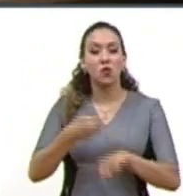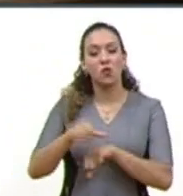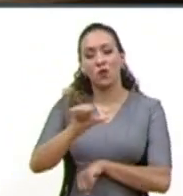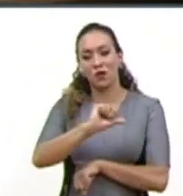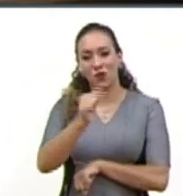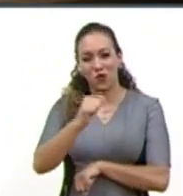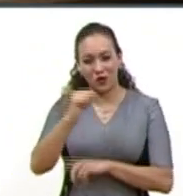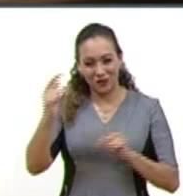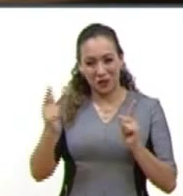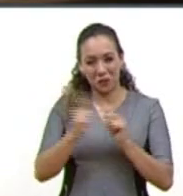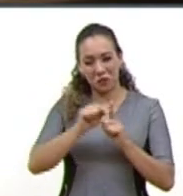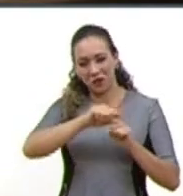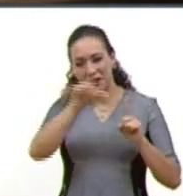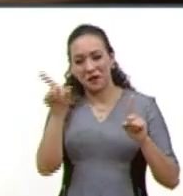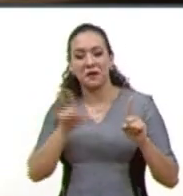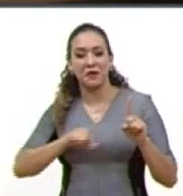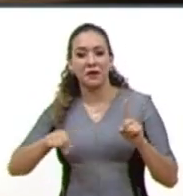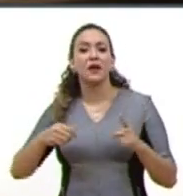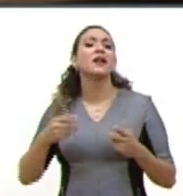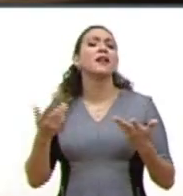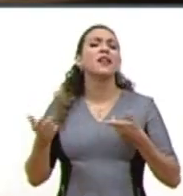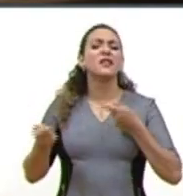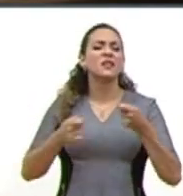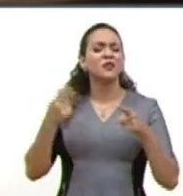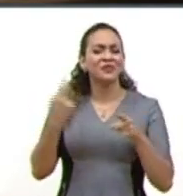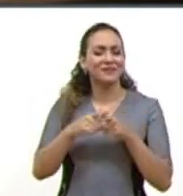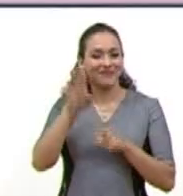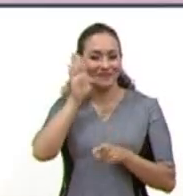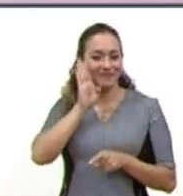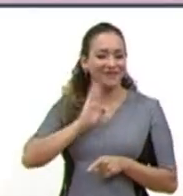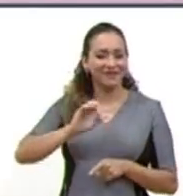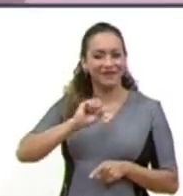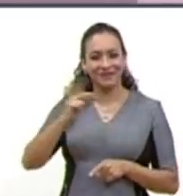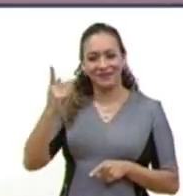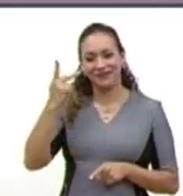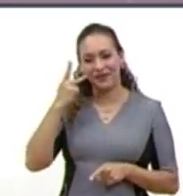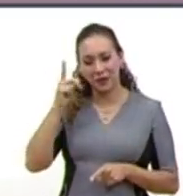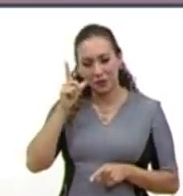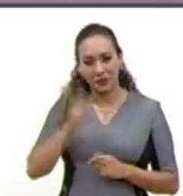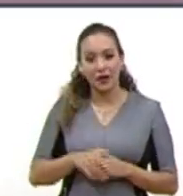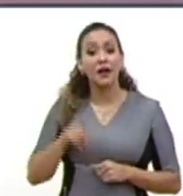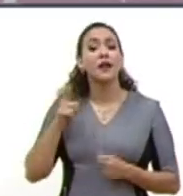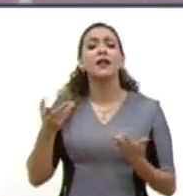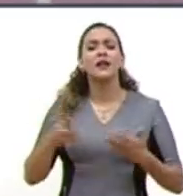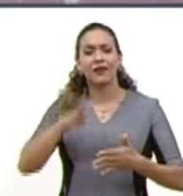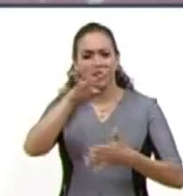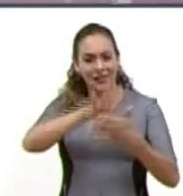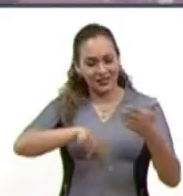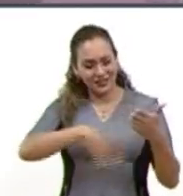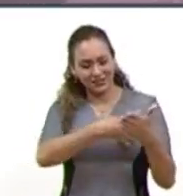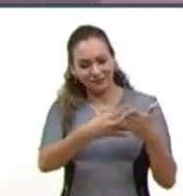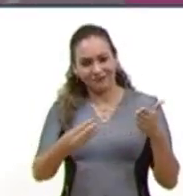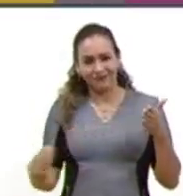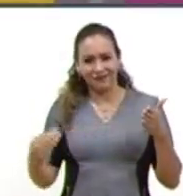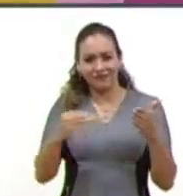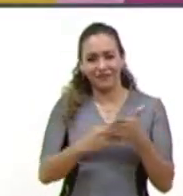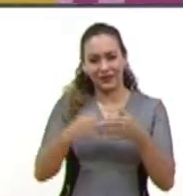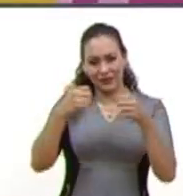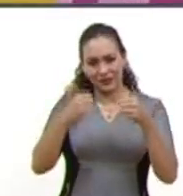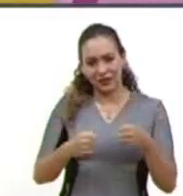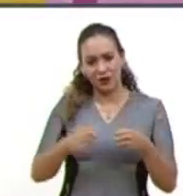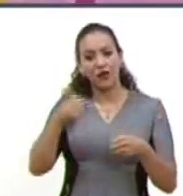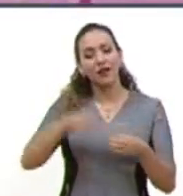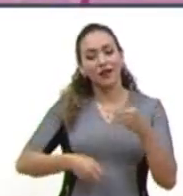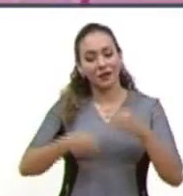Regional convocado por la ministra presidenta Norma Lucía Piña para integrar una agenda en materia de seguridad y justicia desde el Poder